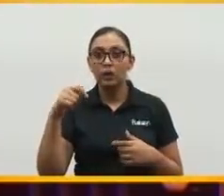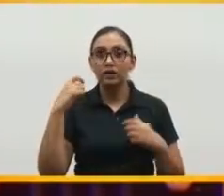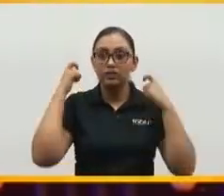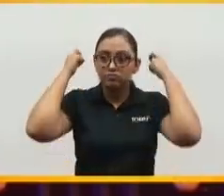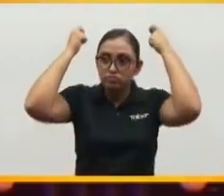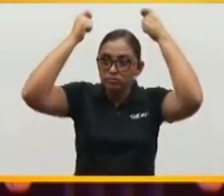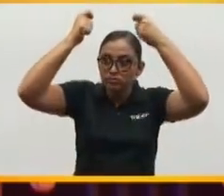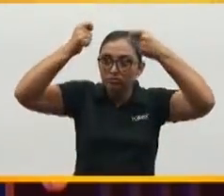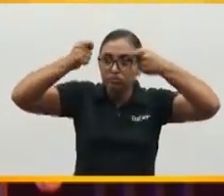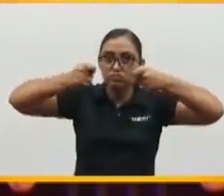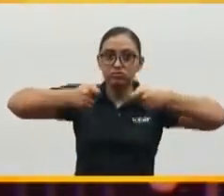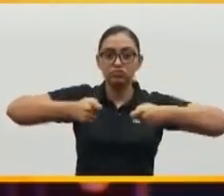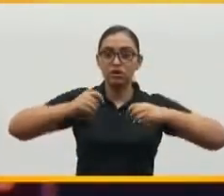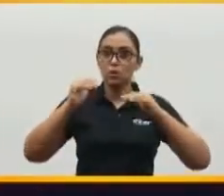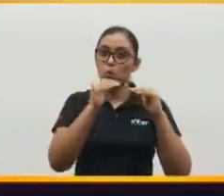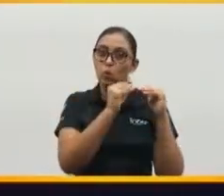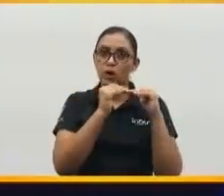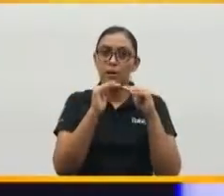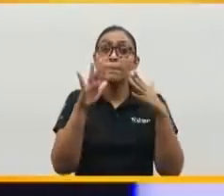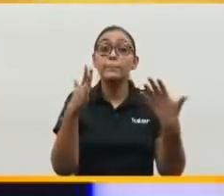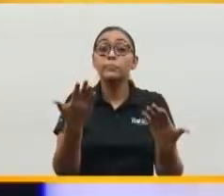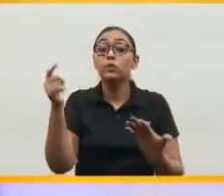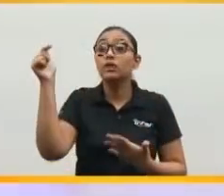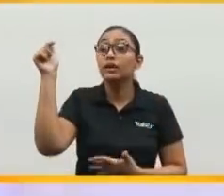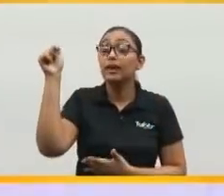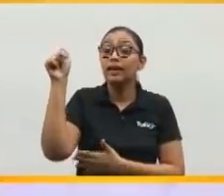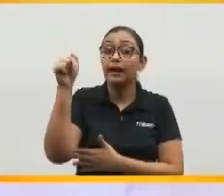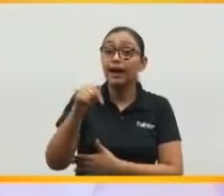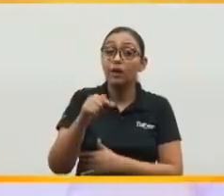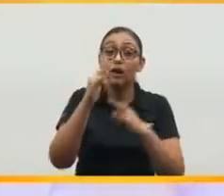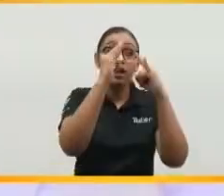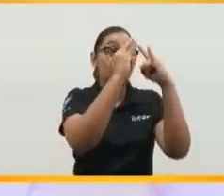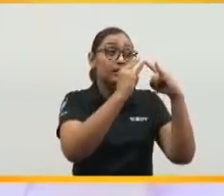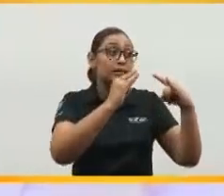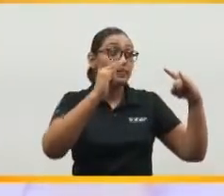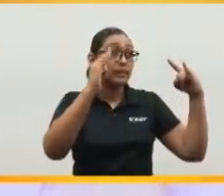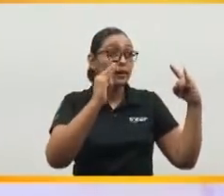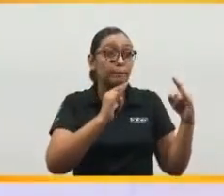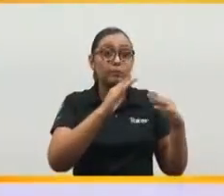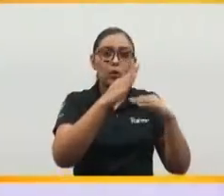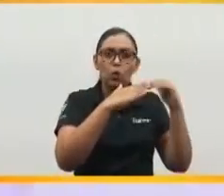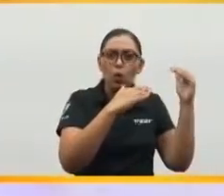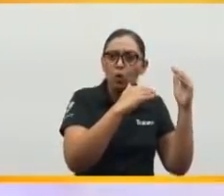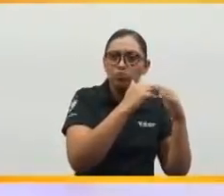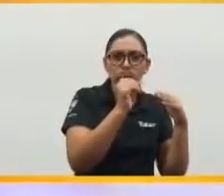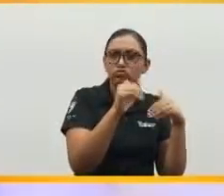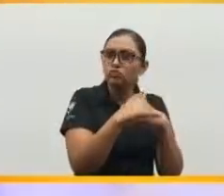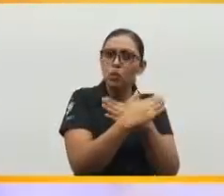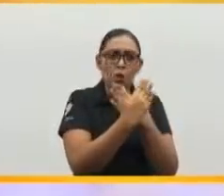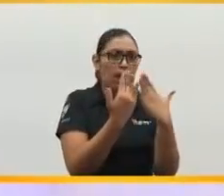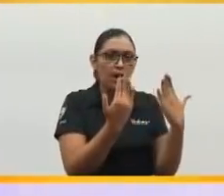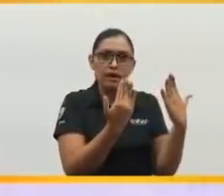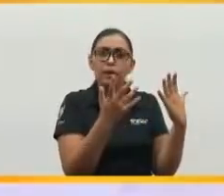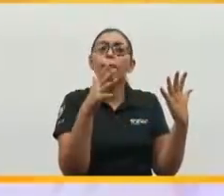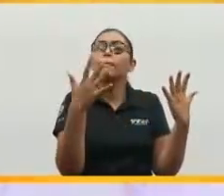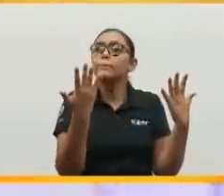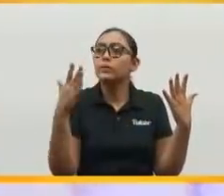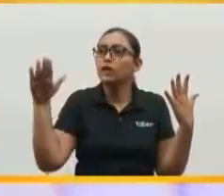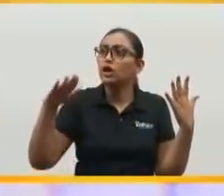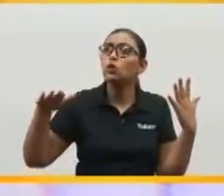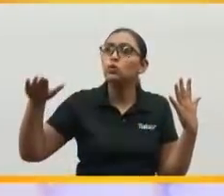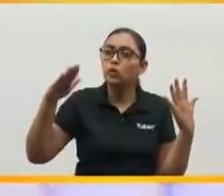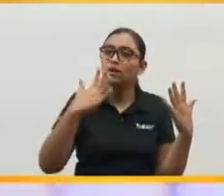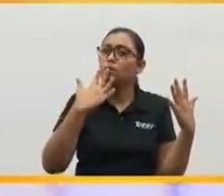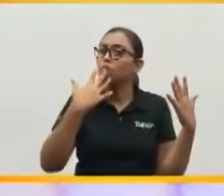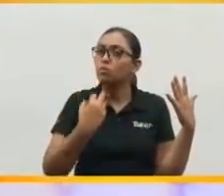con él, porque no hay un templo construido donde adorar, según nuestros hermanos que están allá viviendo en esta tierra